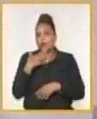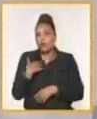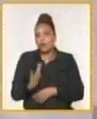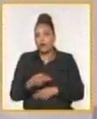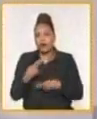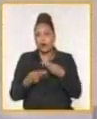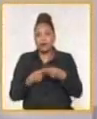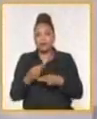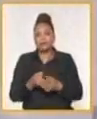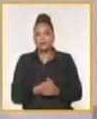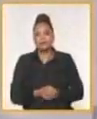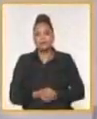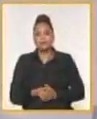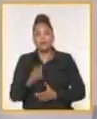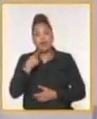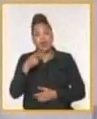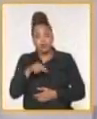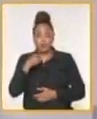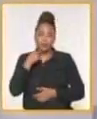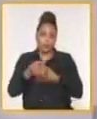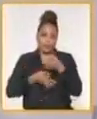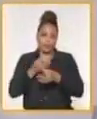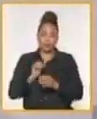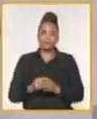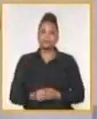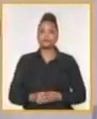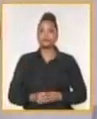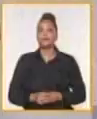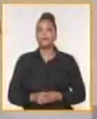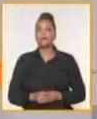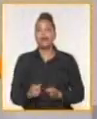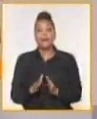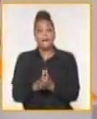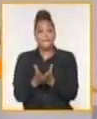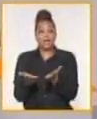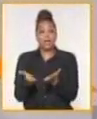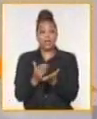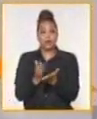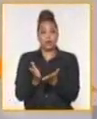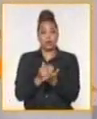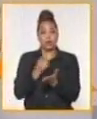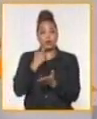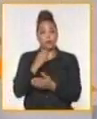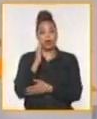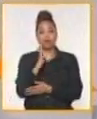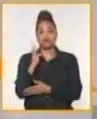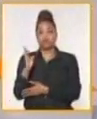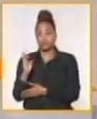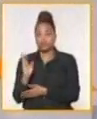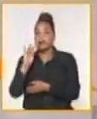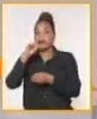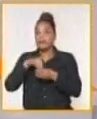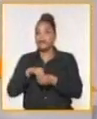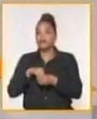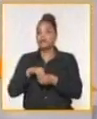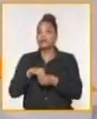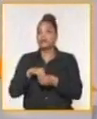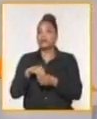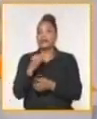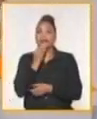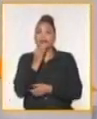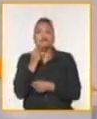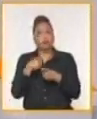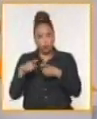simple. Hoy el periódico más respetable dentro de Israel, más allá de que hay